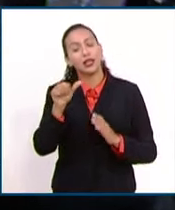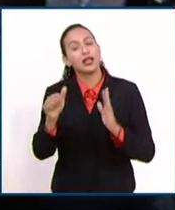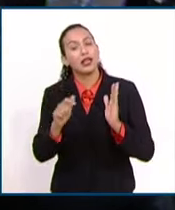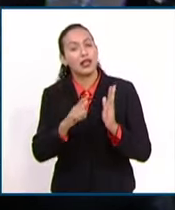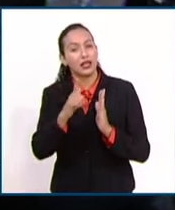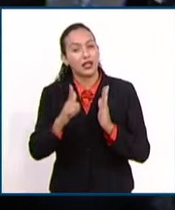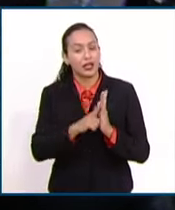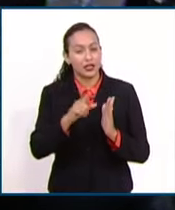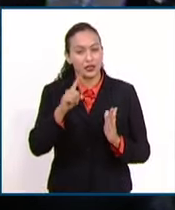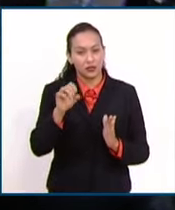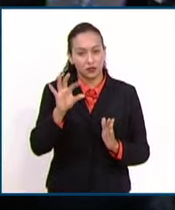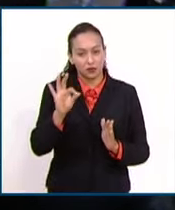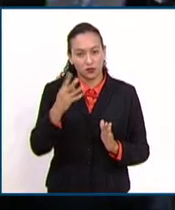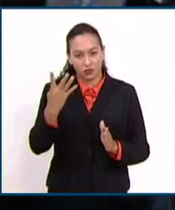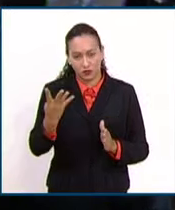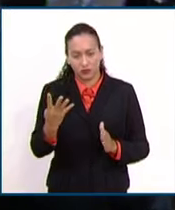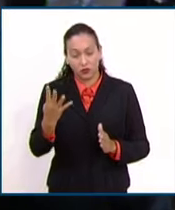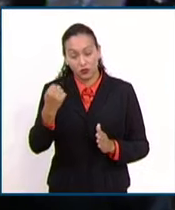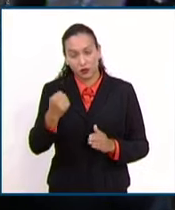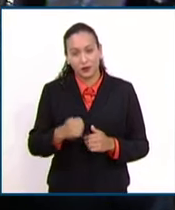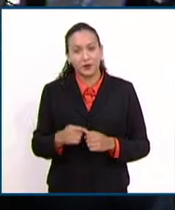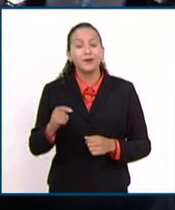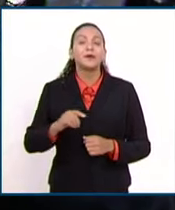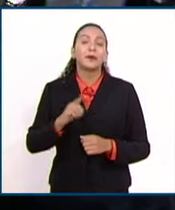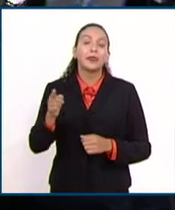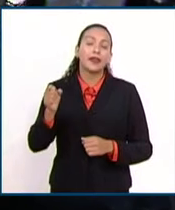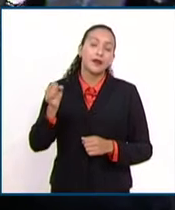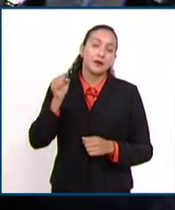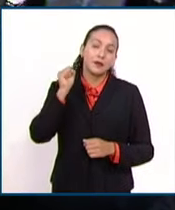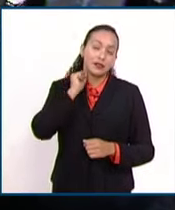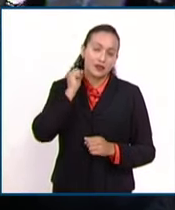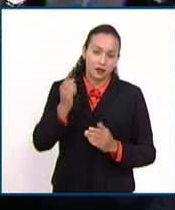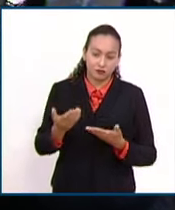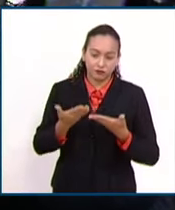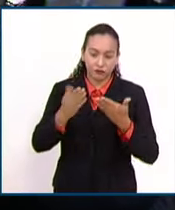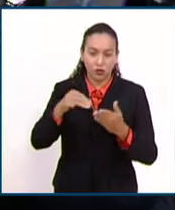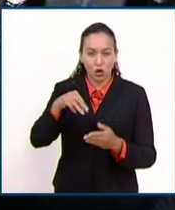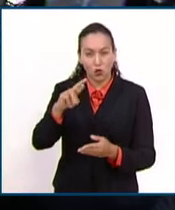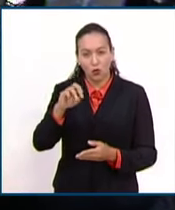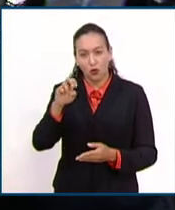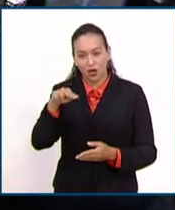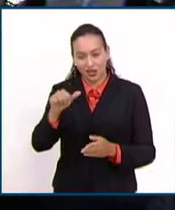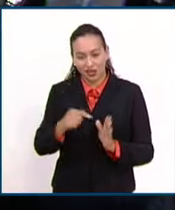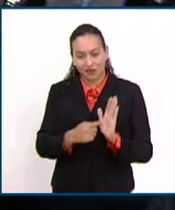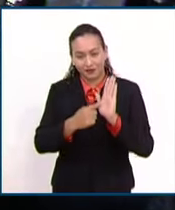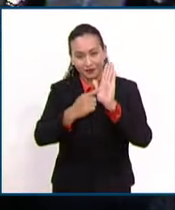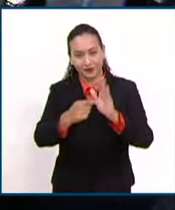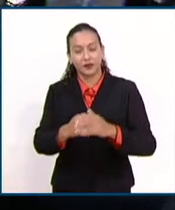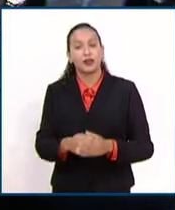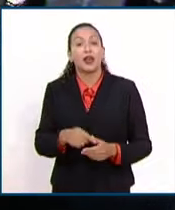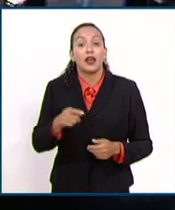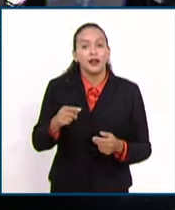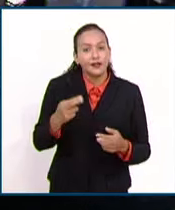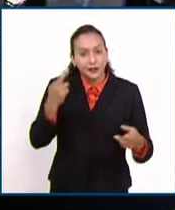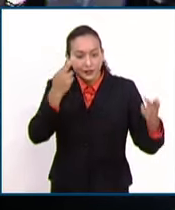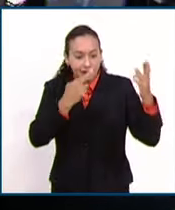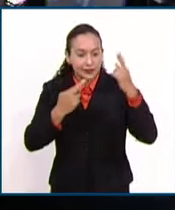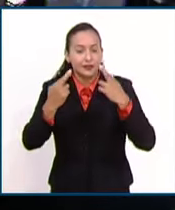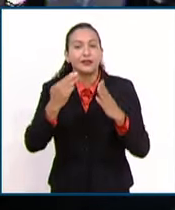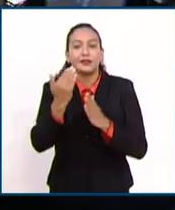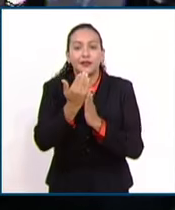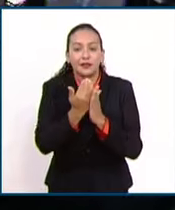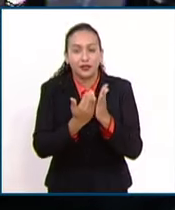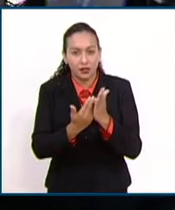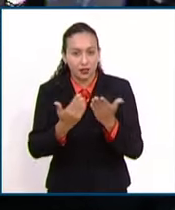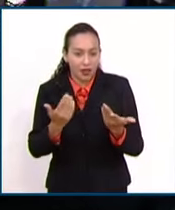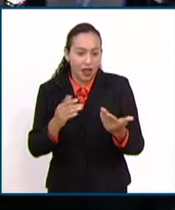Amparo, presentada por Morena en el Senado, al limitar la concesión de suspensiones provisionales o definitivas con efectos generales en